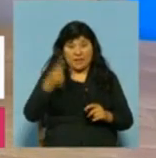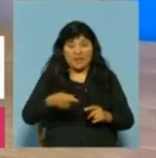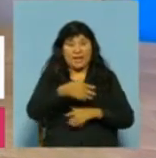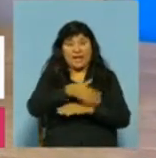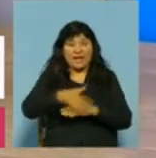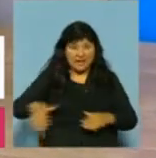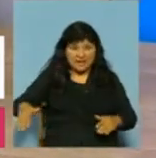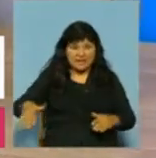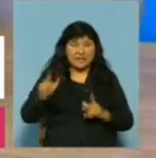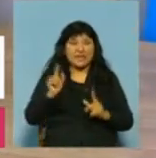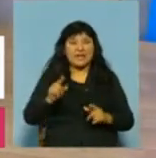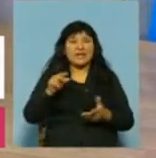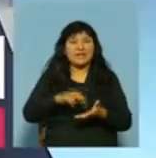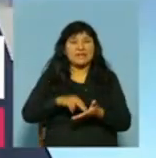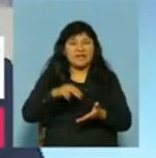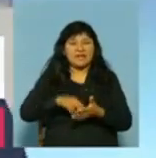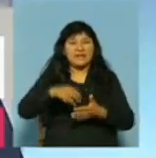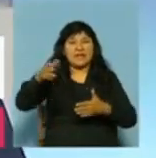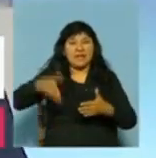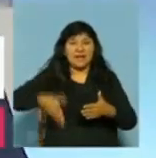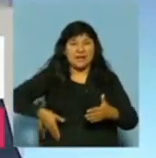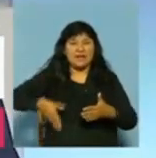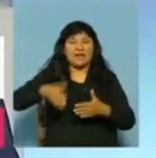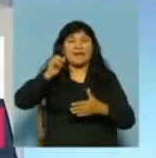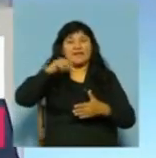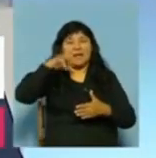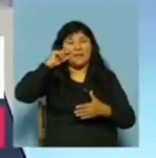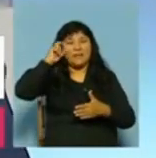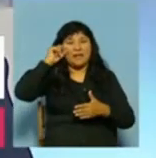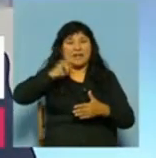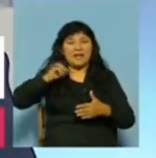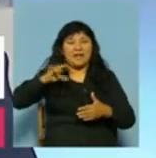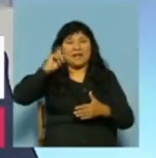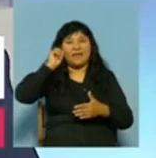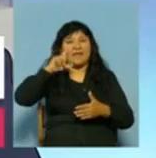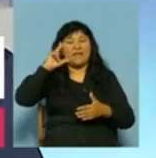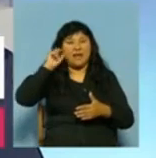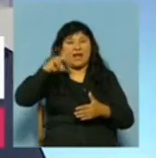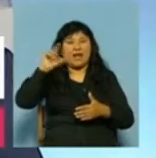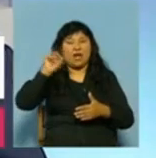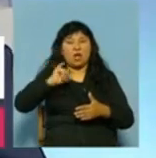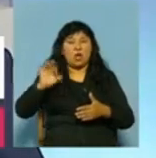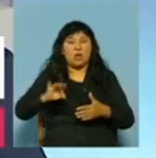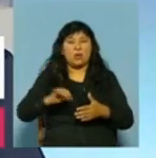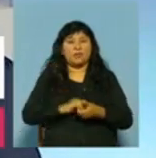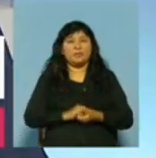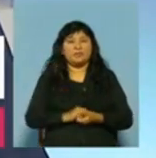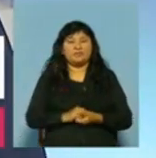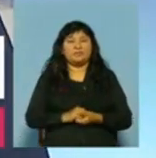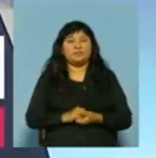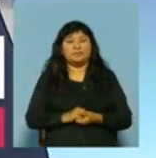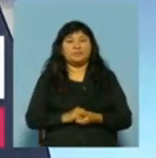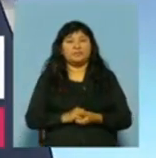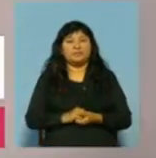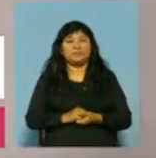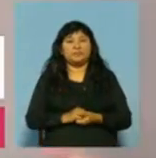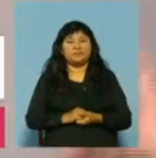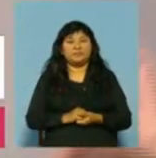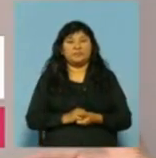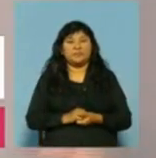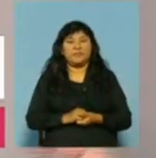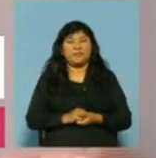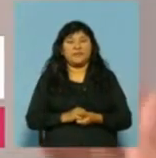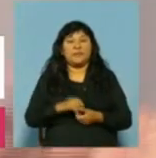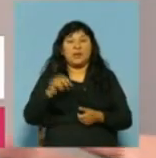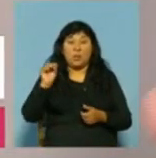entre patricias y ramírez de velasco no gracias por el alto no lo tenía presentado por favor y antes de despedirnos una